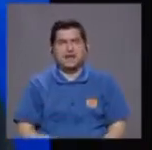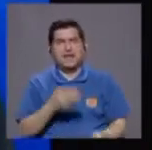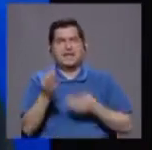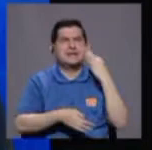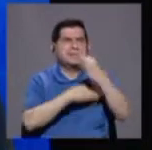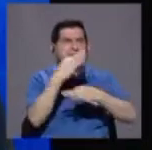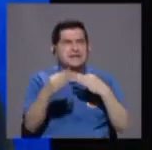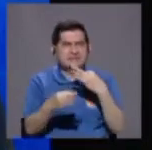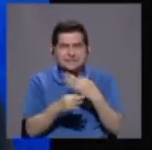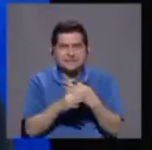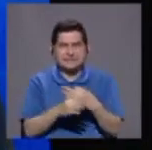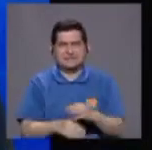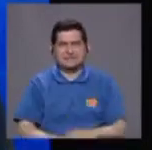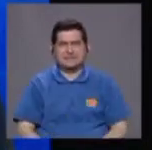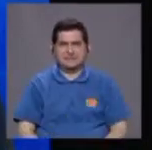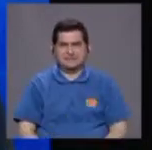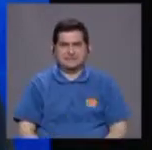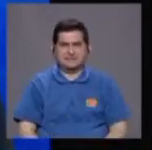tema de maltos.